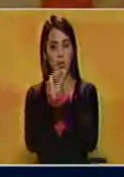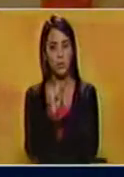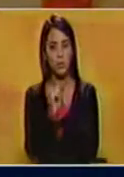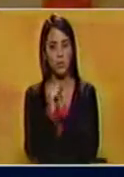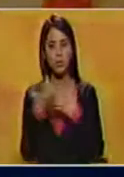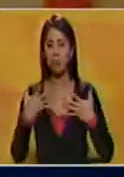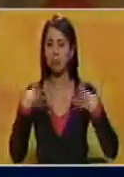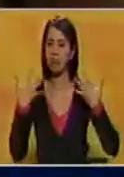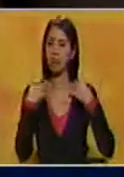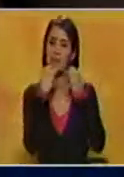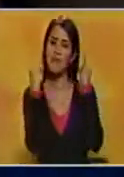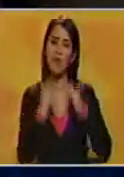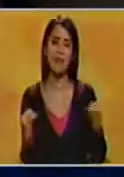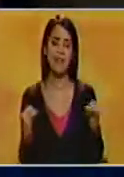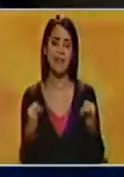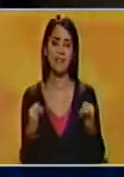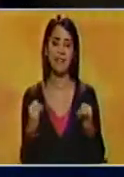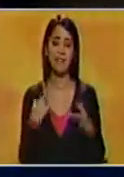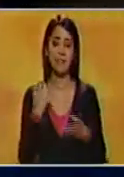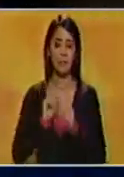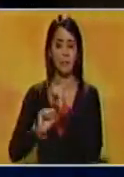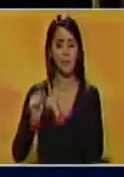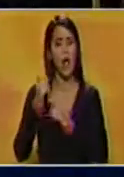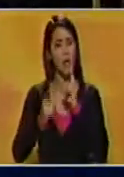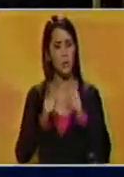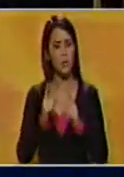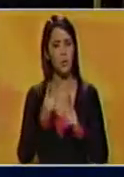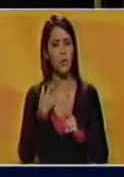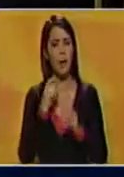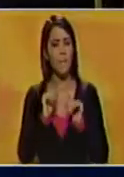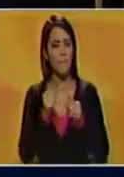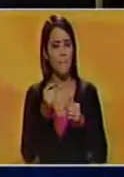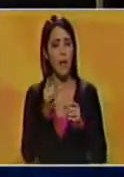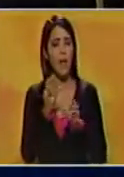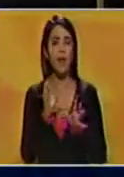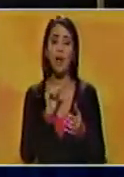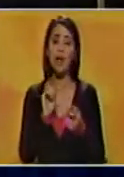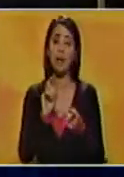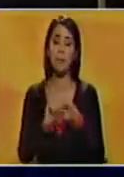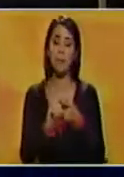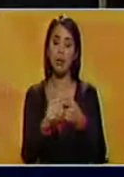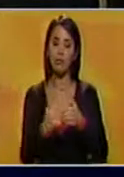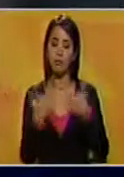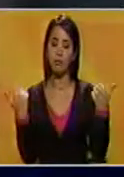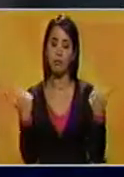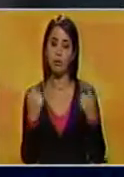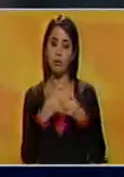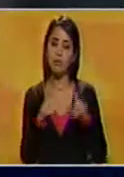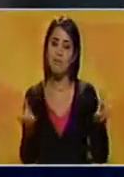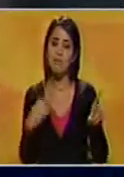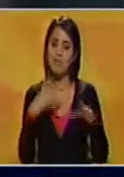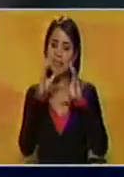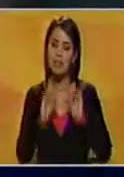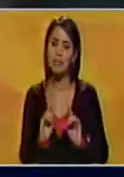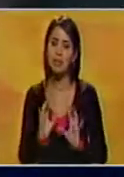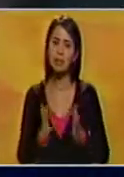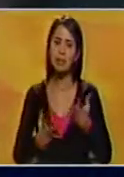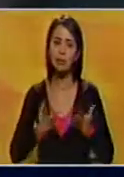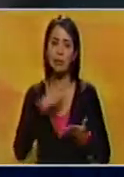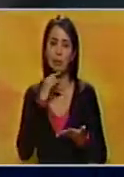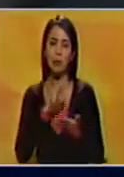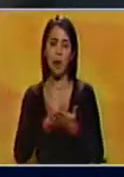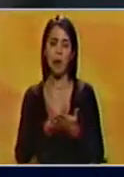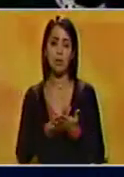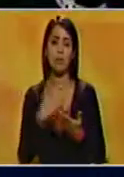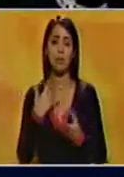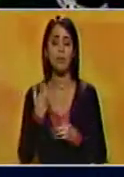sonaba feliz. Andy rechazó los rumores que indicaban que él había iniciado el juicio de divorcio y que esa decisión fue la que empujó a Kate. Y desaprobó que